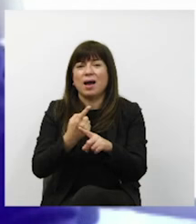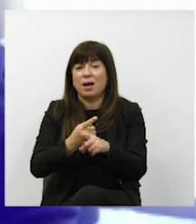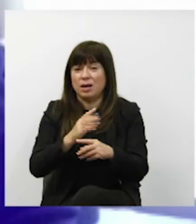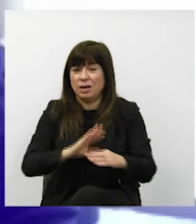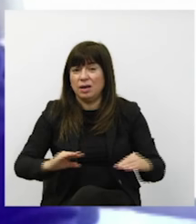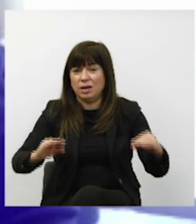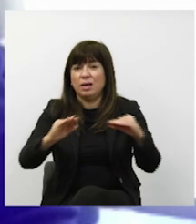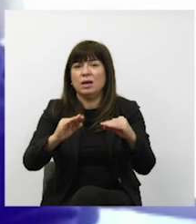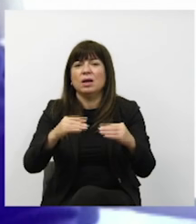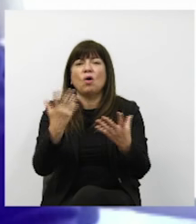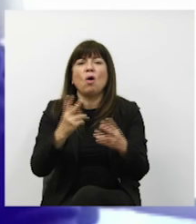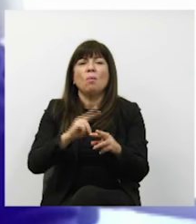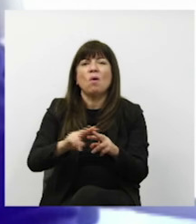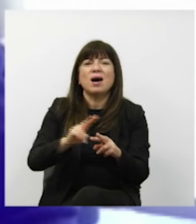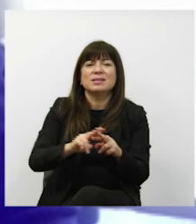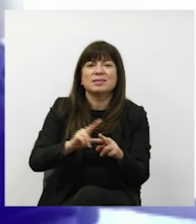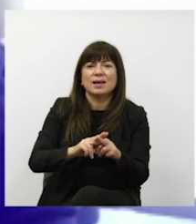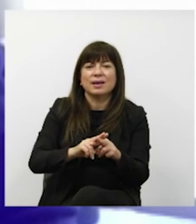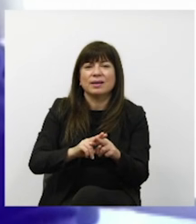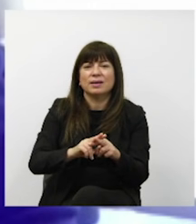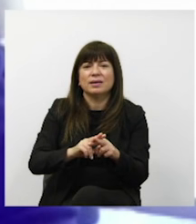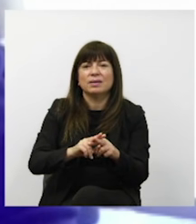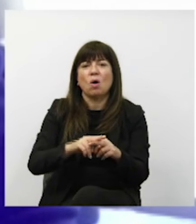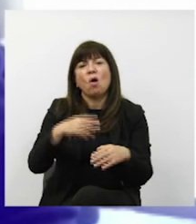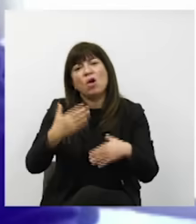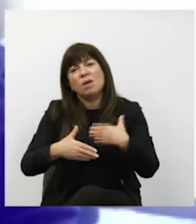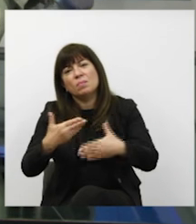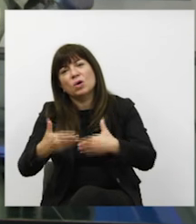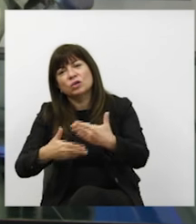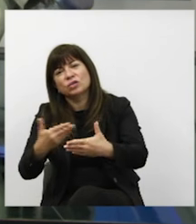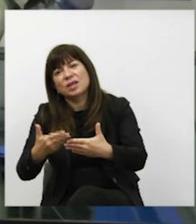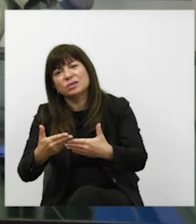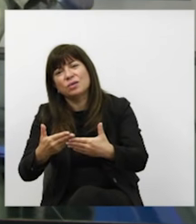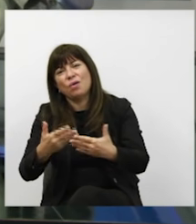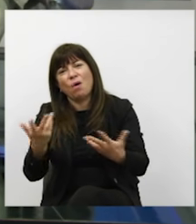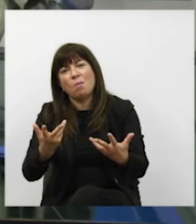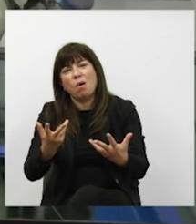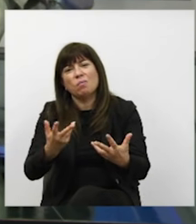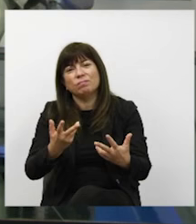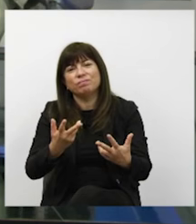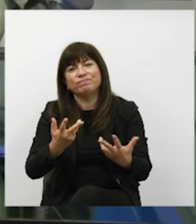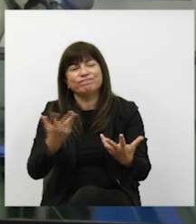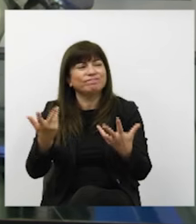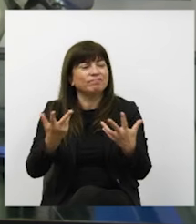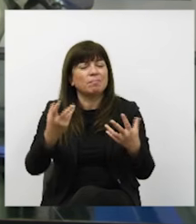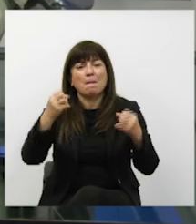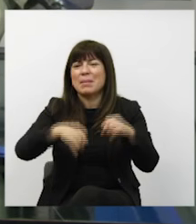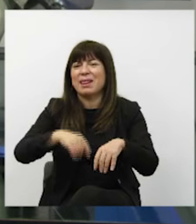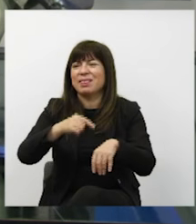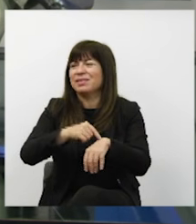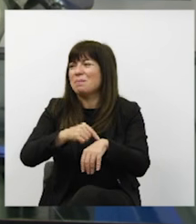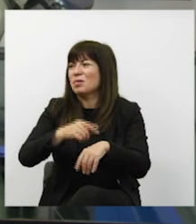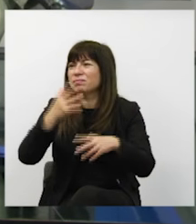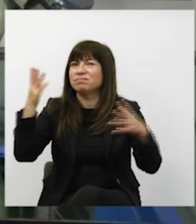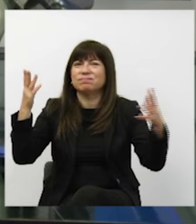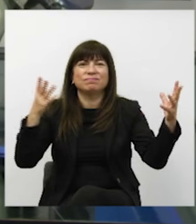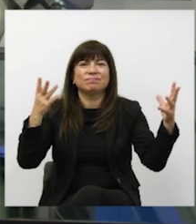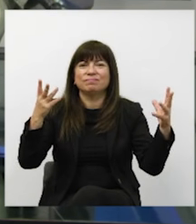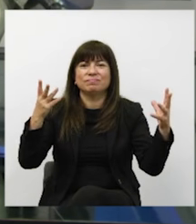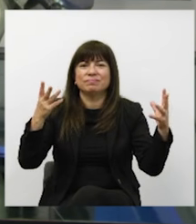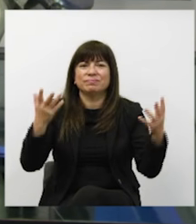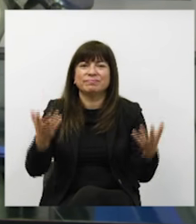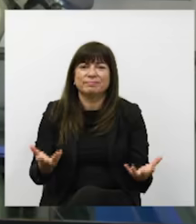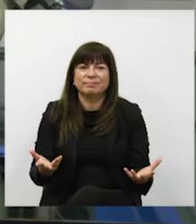proceso constitucional para ello, o quizás el proceso constitucional es más bien una distracción, digamos, estoy diciendo provocador, y al mismo